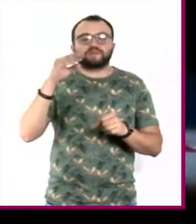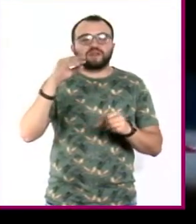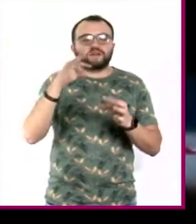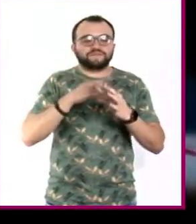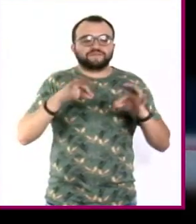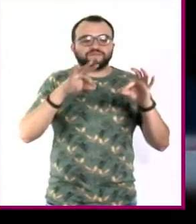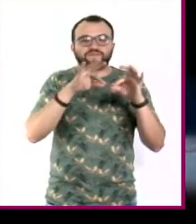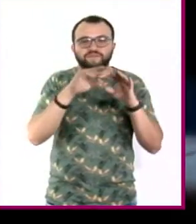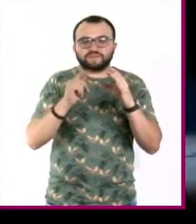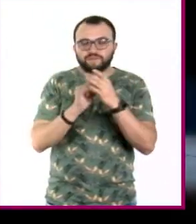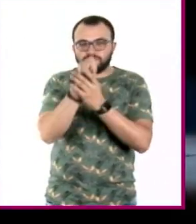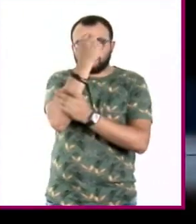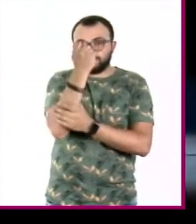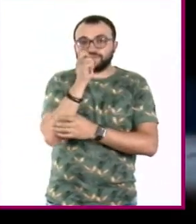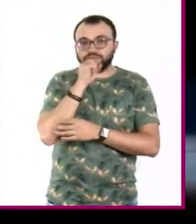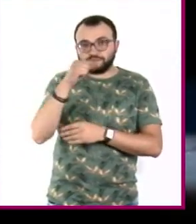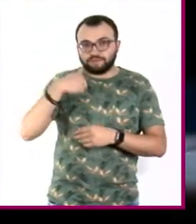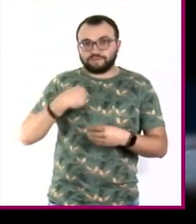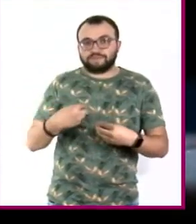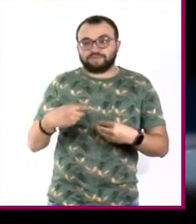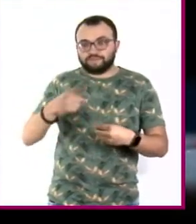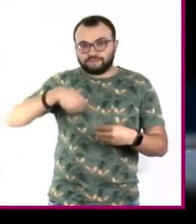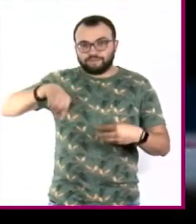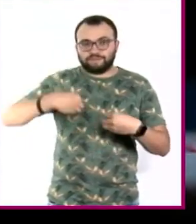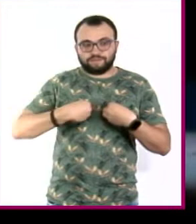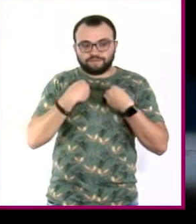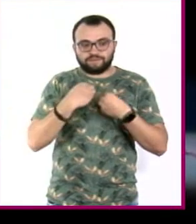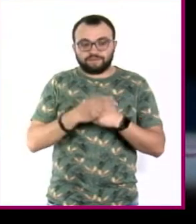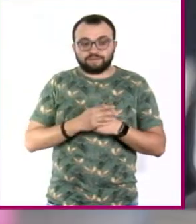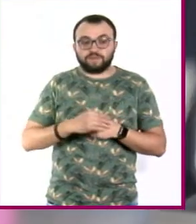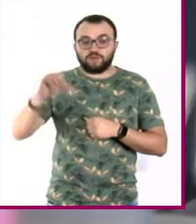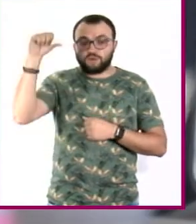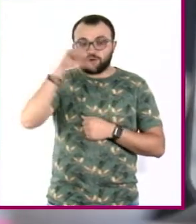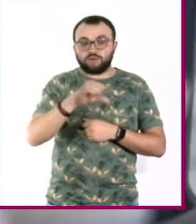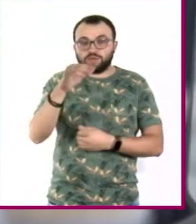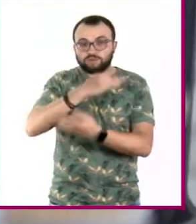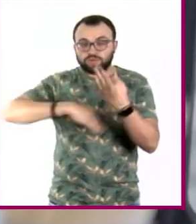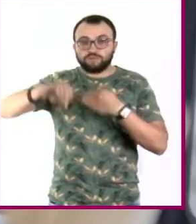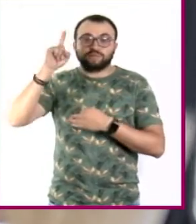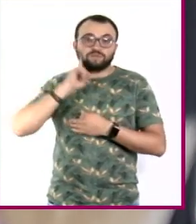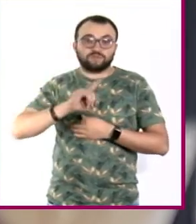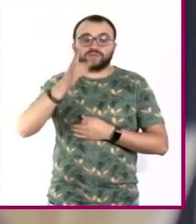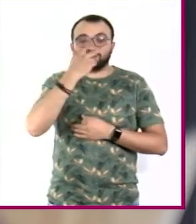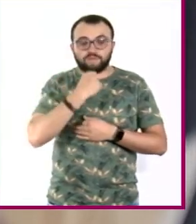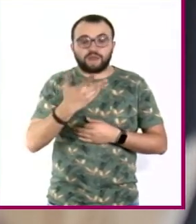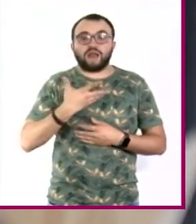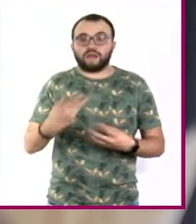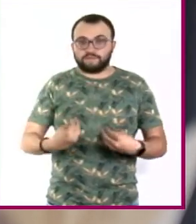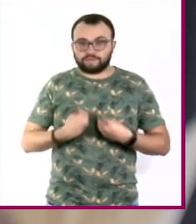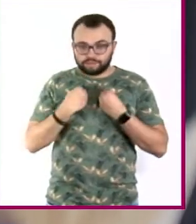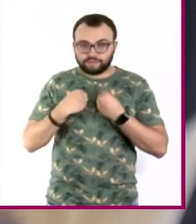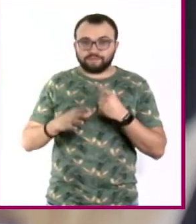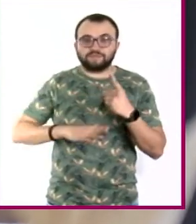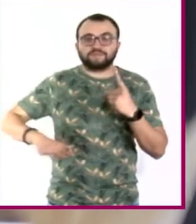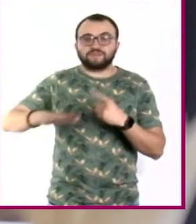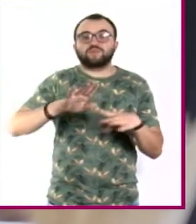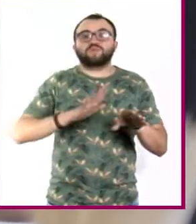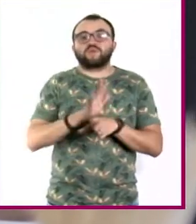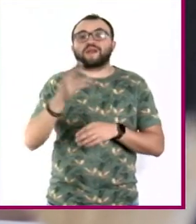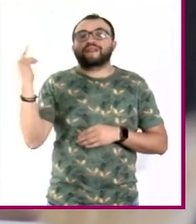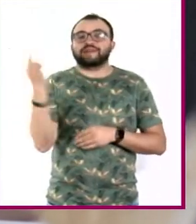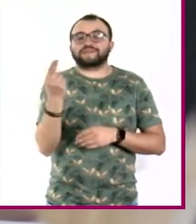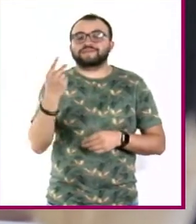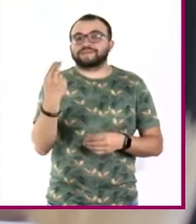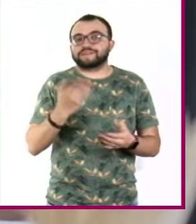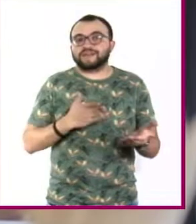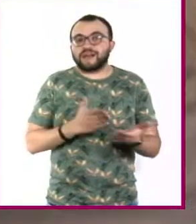nuestras vidas que la pandemia visibilizó. En la actualidad, todas y todos hemos vivido a nivel personal y familiar la necesidad de tener acceso